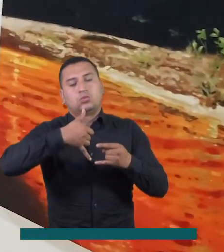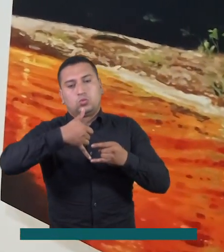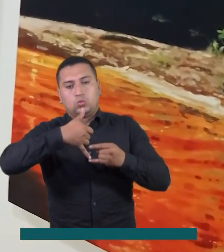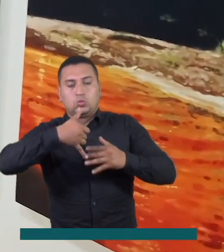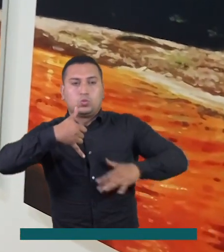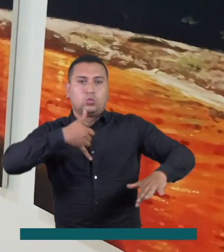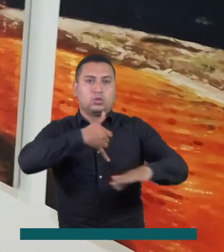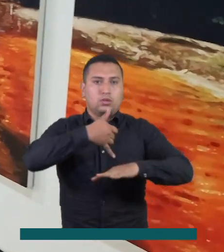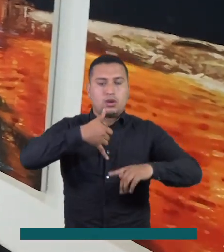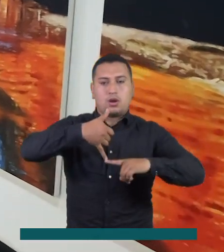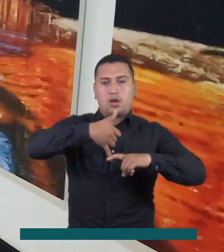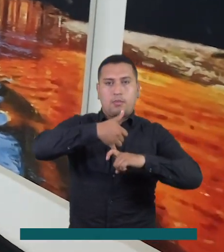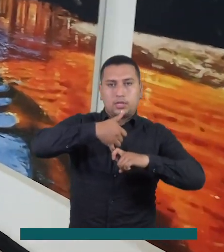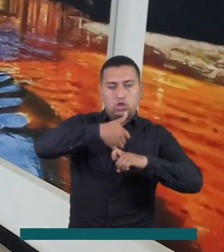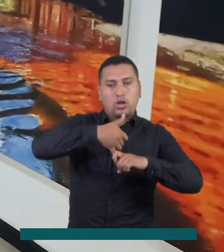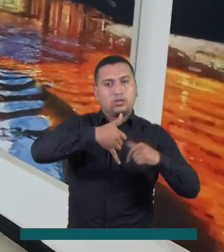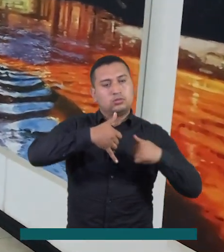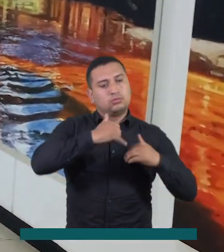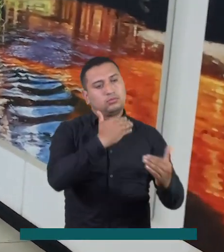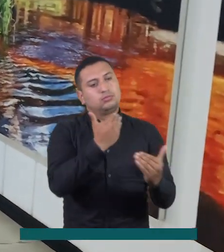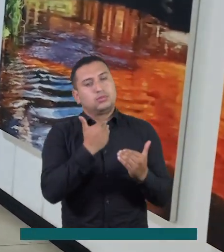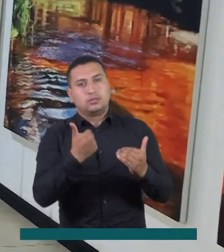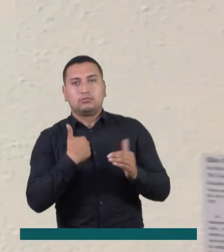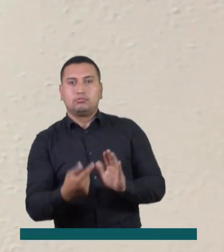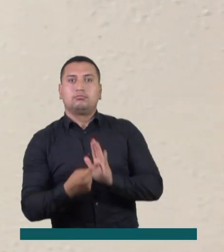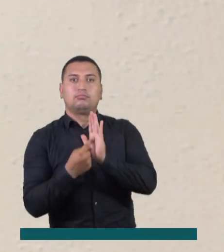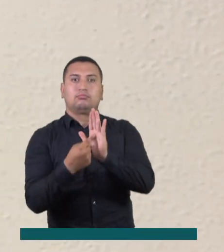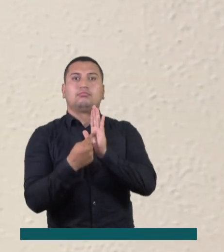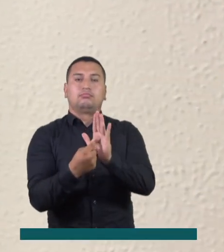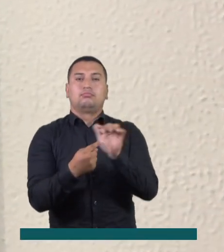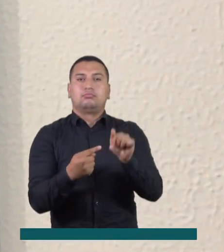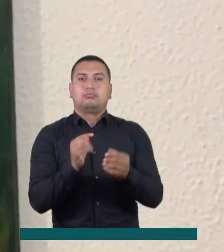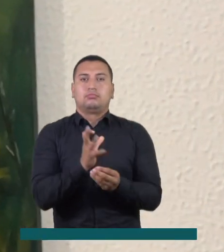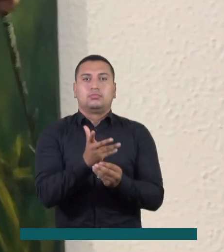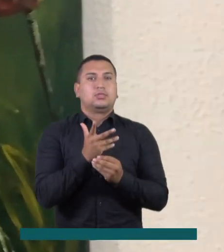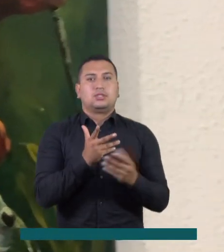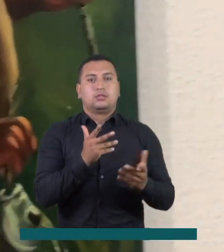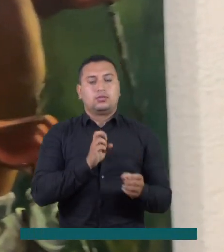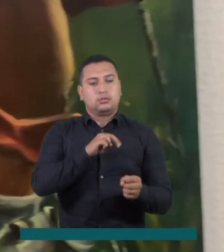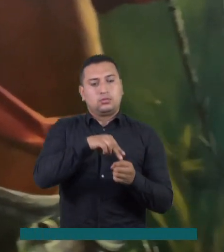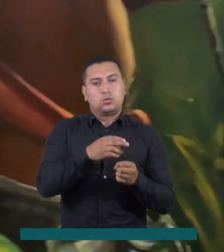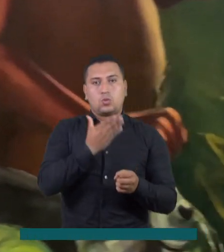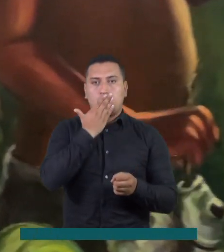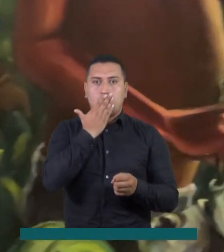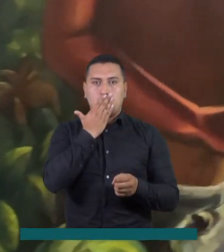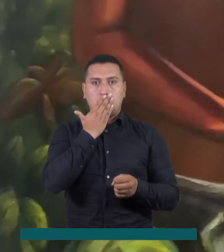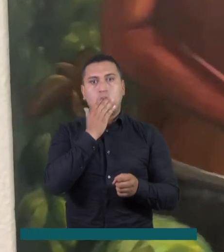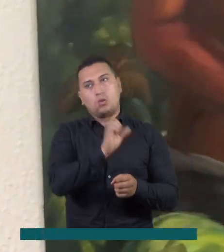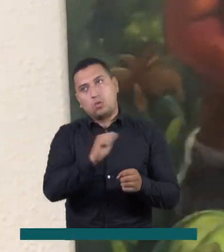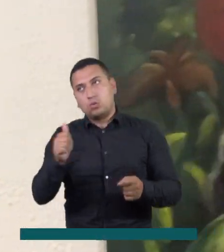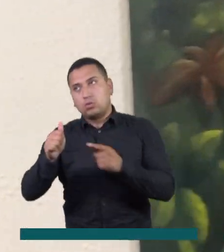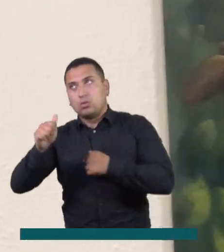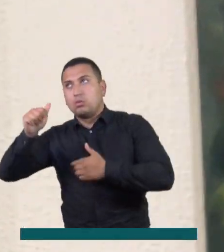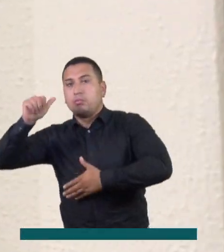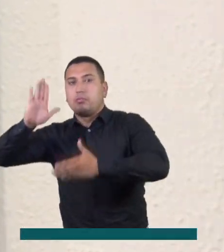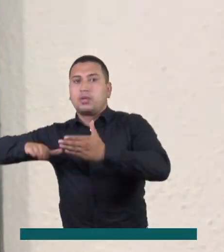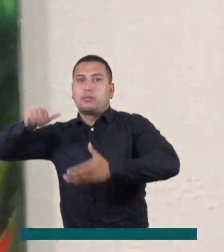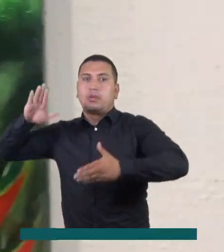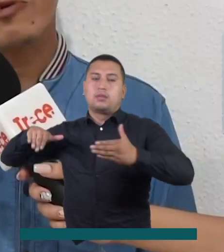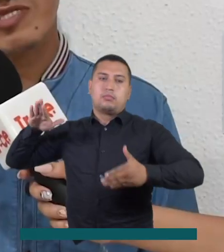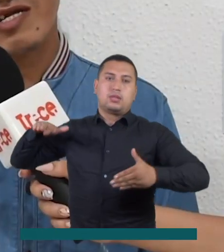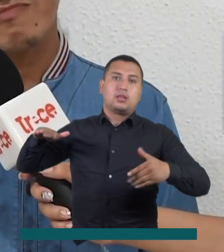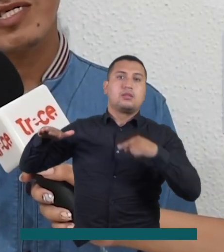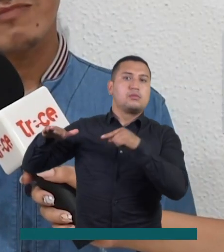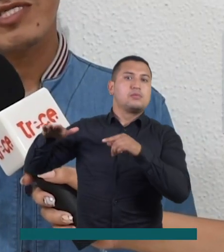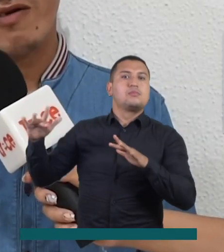a la Amazonía y a través del arte étnico. También voy a pintar un mural allá para